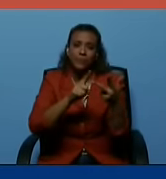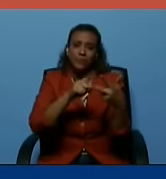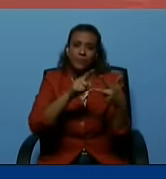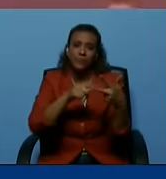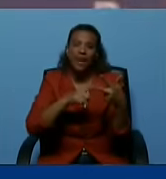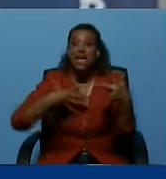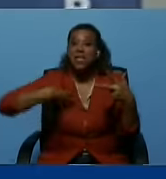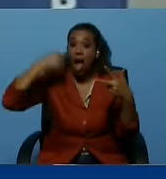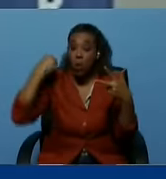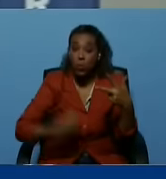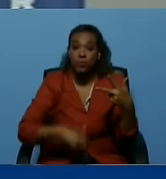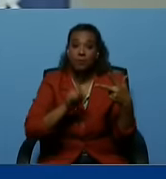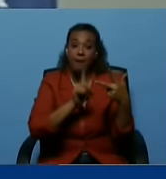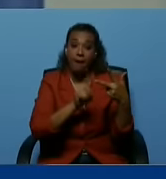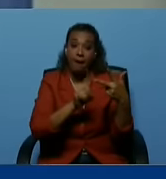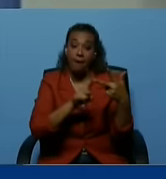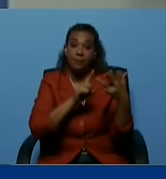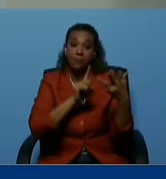seguridad,